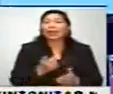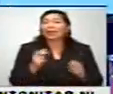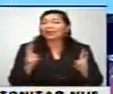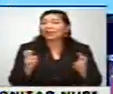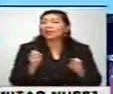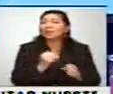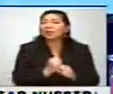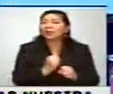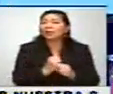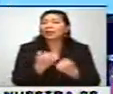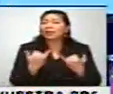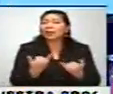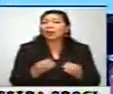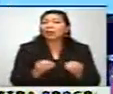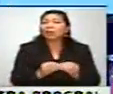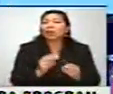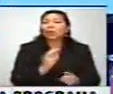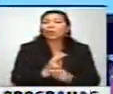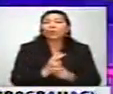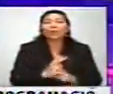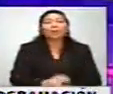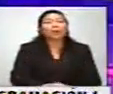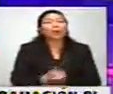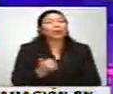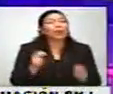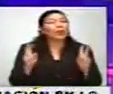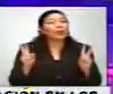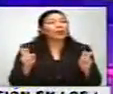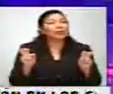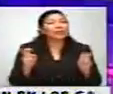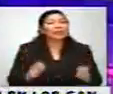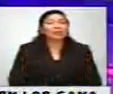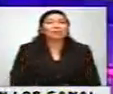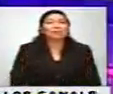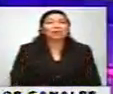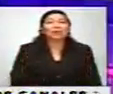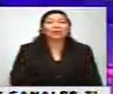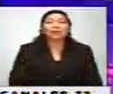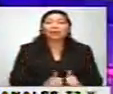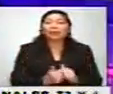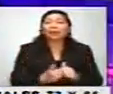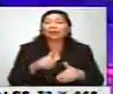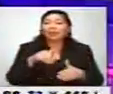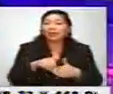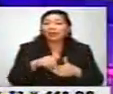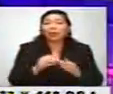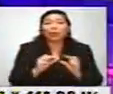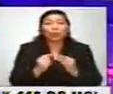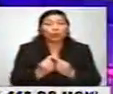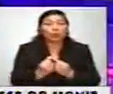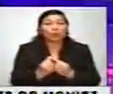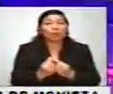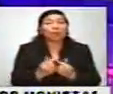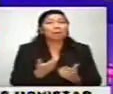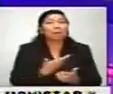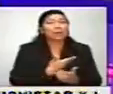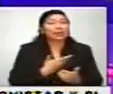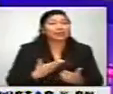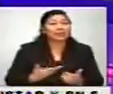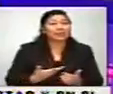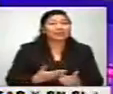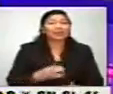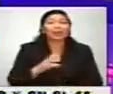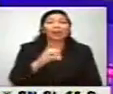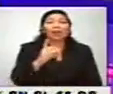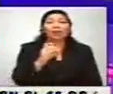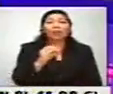temas que hay que trabajar de esa manera con más cuidado, ¿no? Otro tema que, si me permite, es sobre la reforma electoral. Hay un subgrupo que preside la congresista Patricia